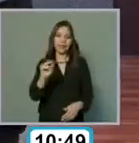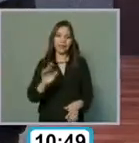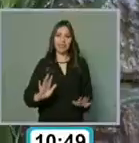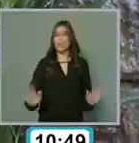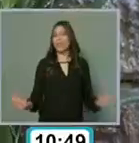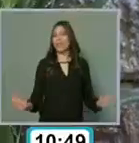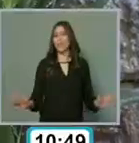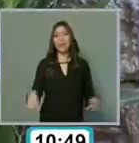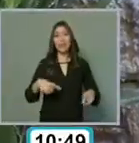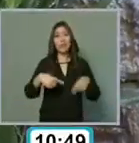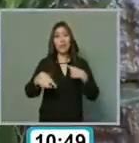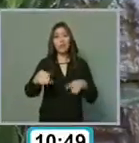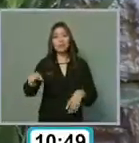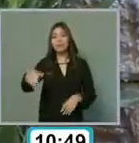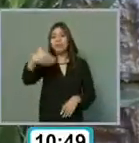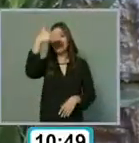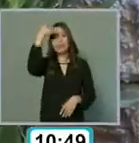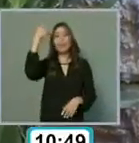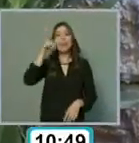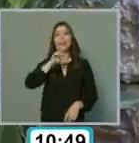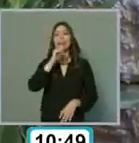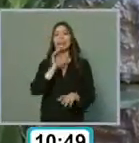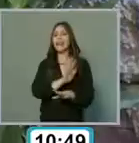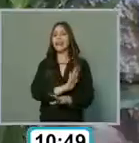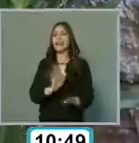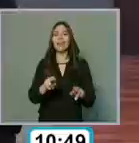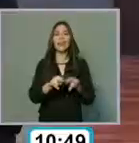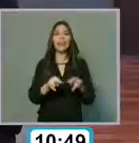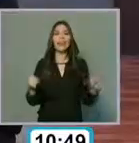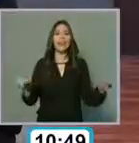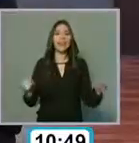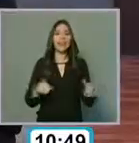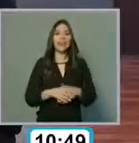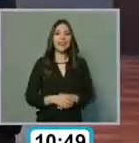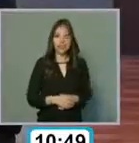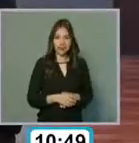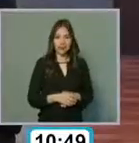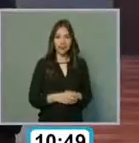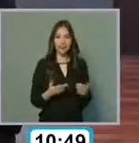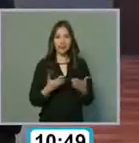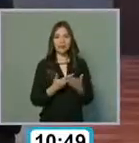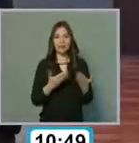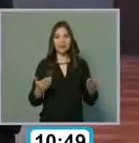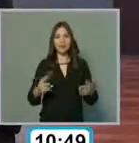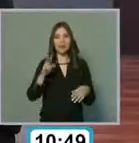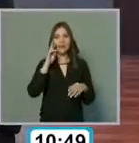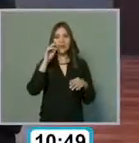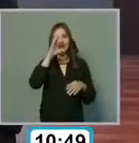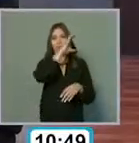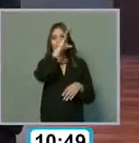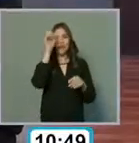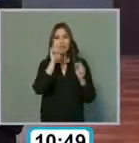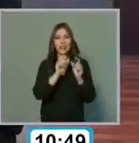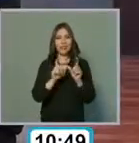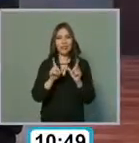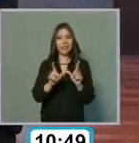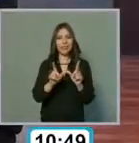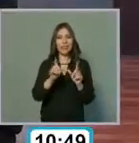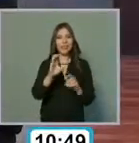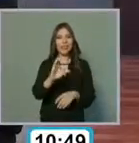fútbol no sé nada, hermano. Oye, y bueno, hablemos del concepto de la fotografía, lo que platicábamos.